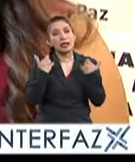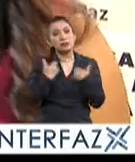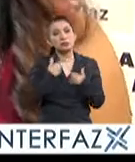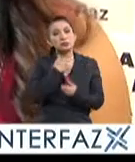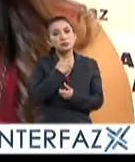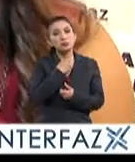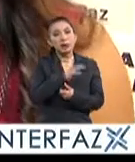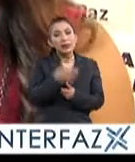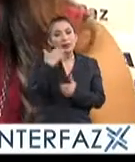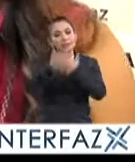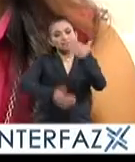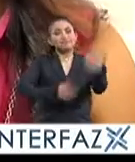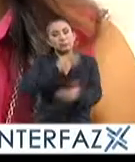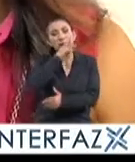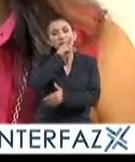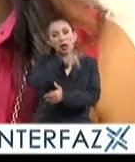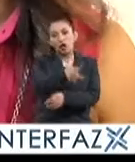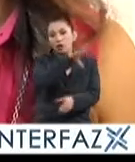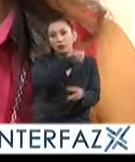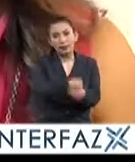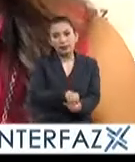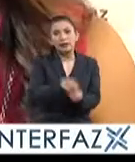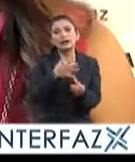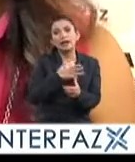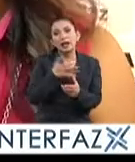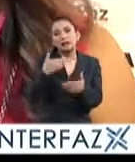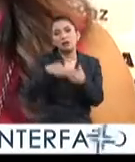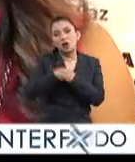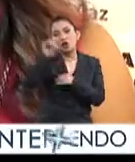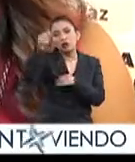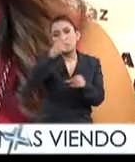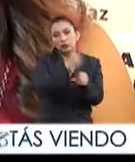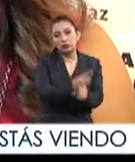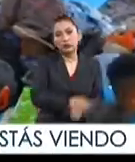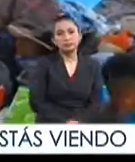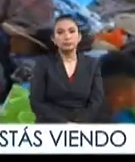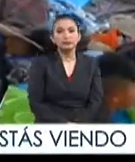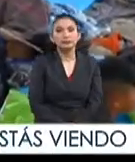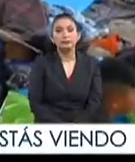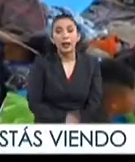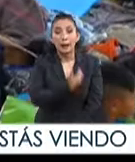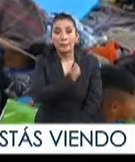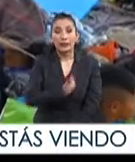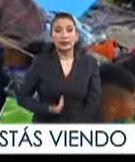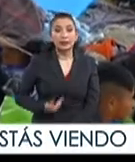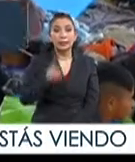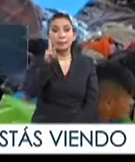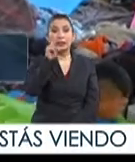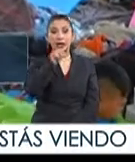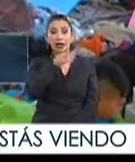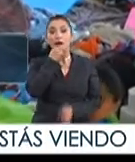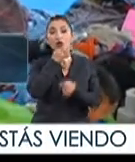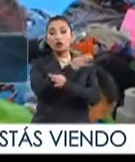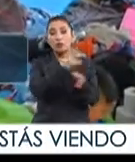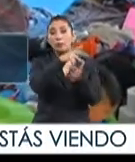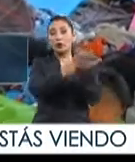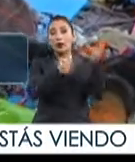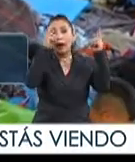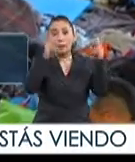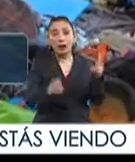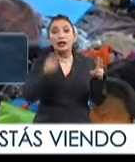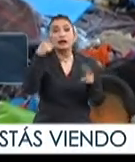puedan desarrollarse de manera plena y después tener acceso a otras oportunidades. El presidente Enrique Peña Nieto anunció el